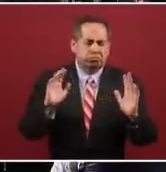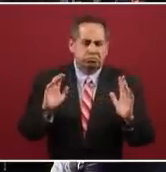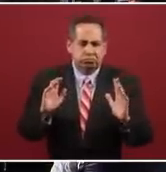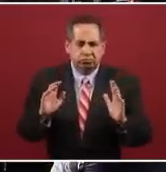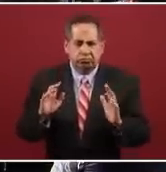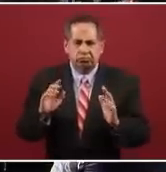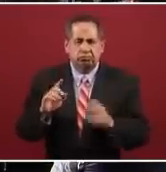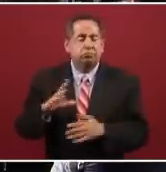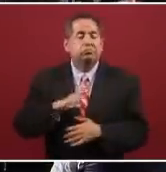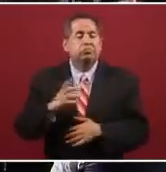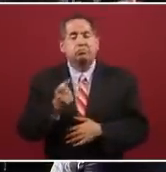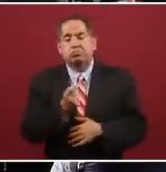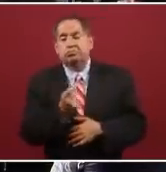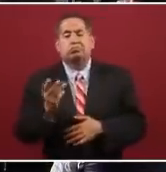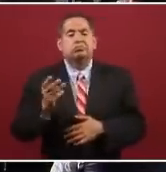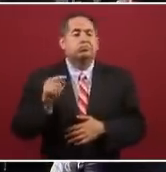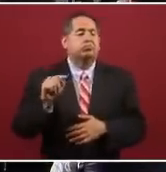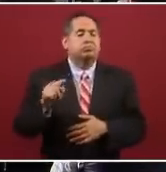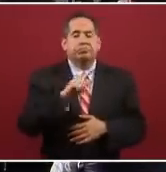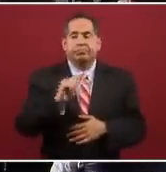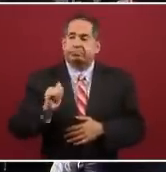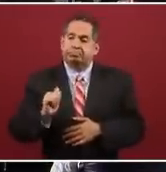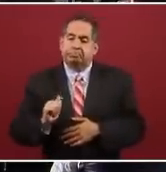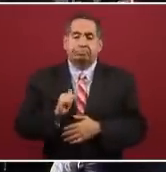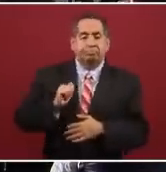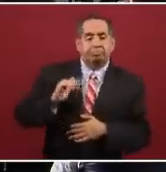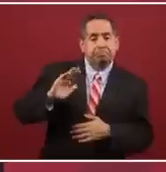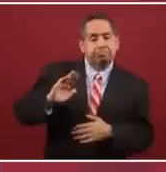hay quienes sacan